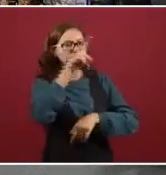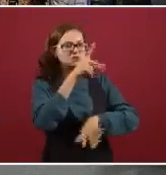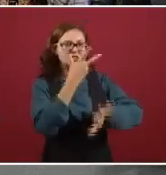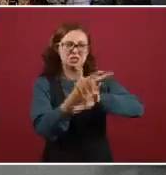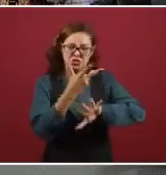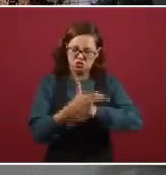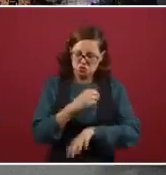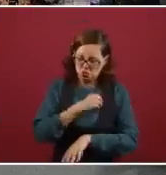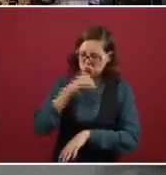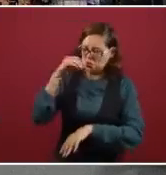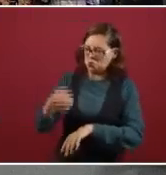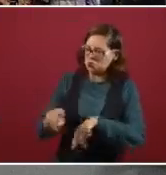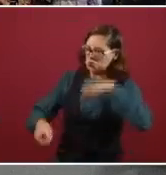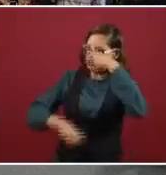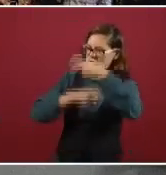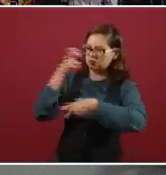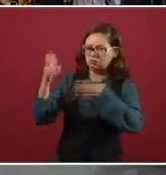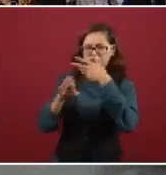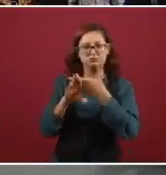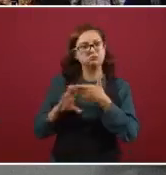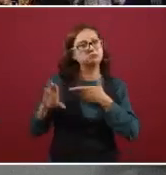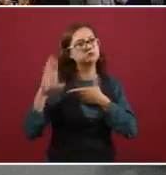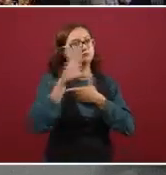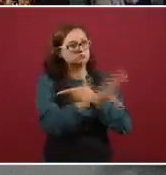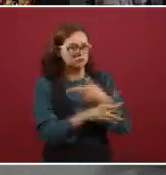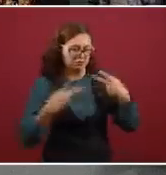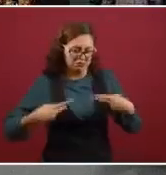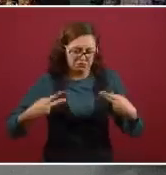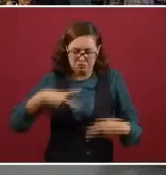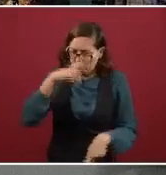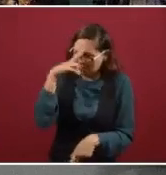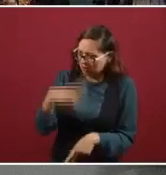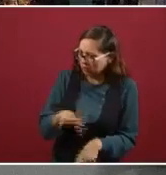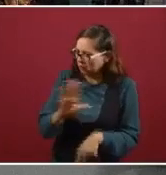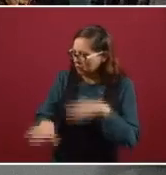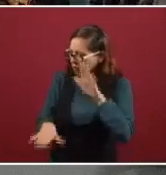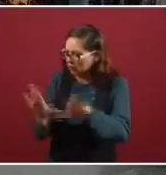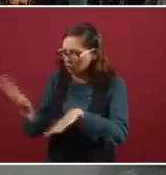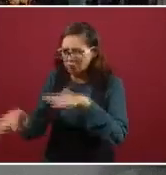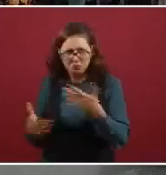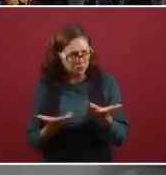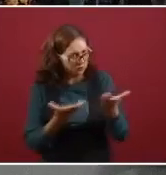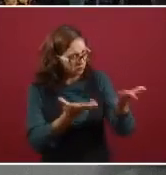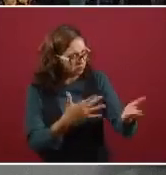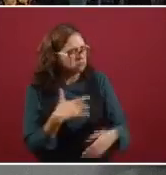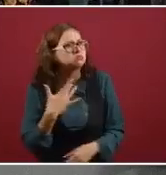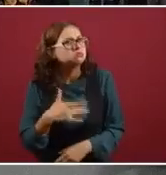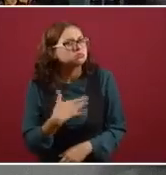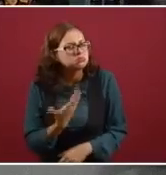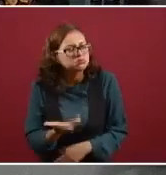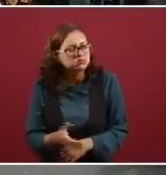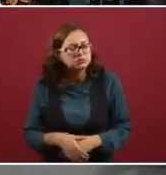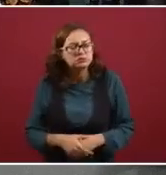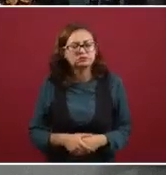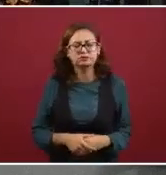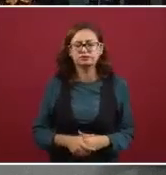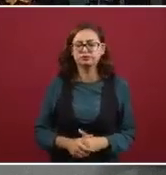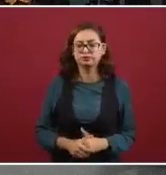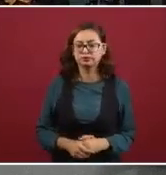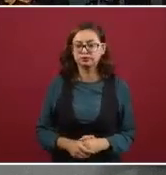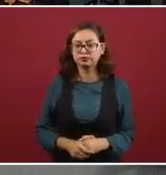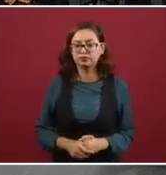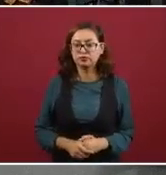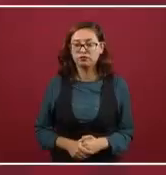odio que está costando vidas a mexicanos. Gracias. Bueno, lo acabo de señalar y